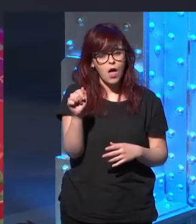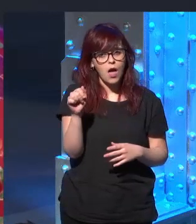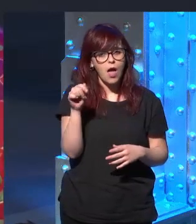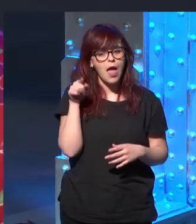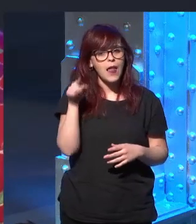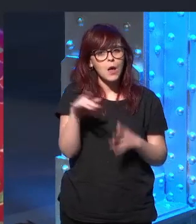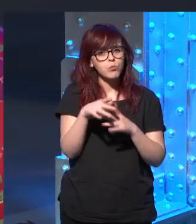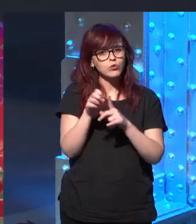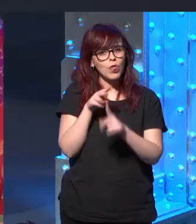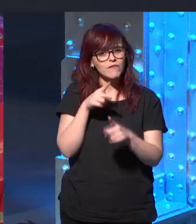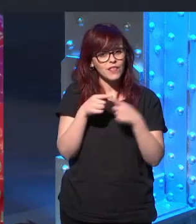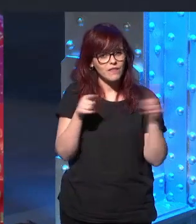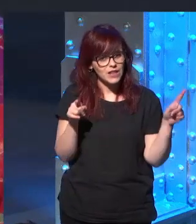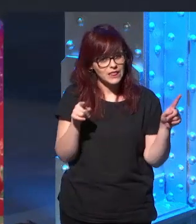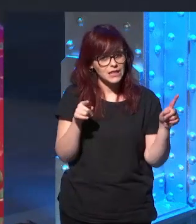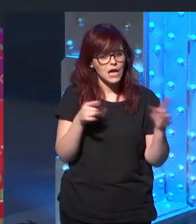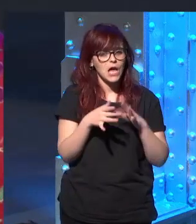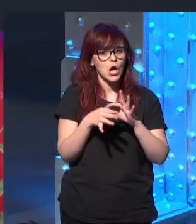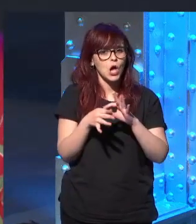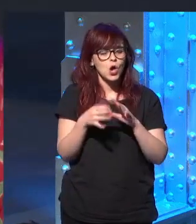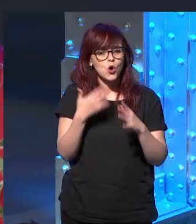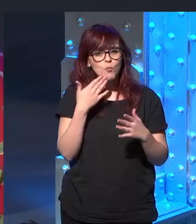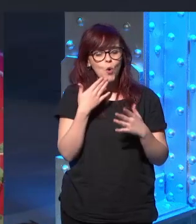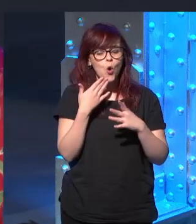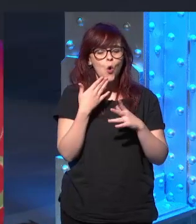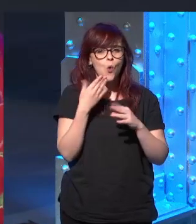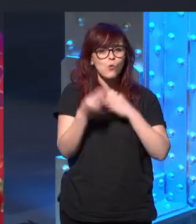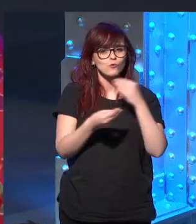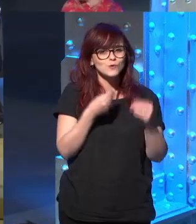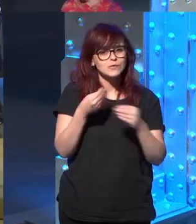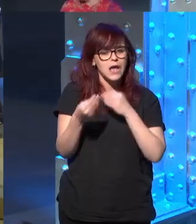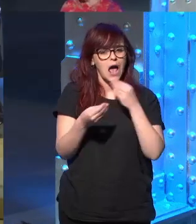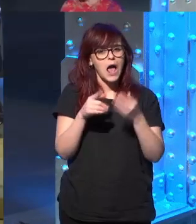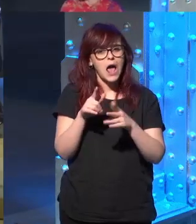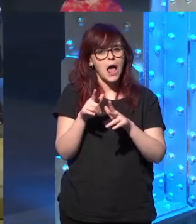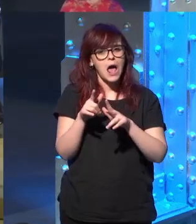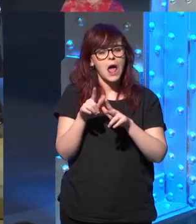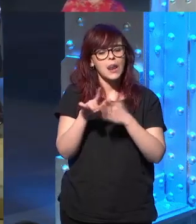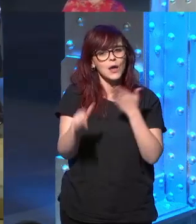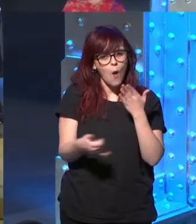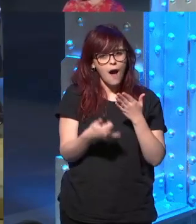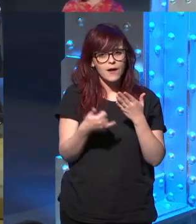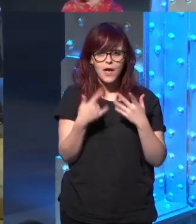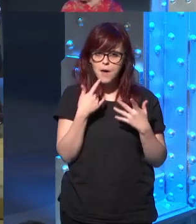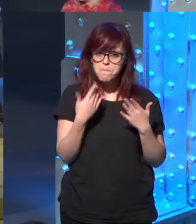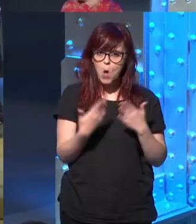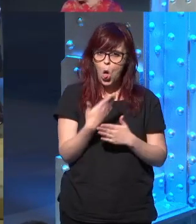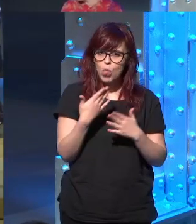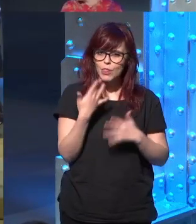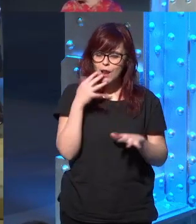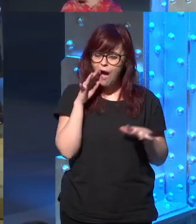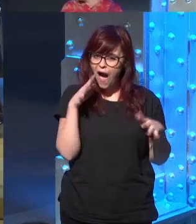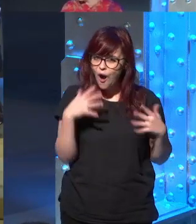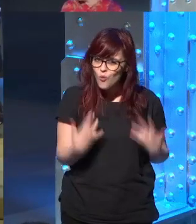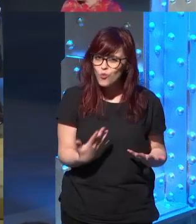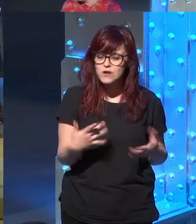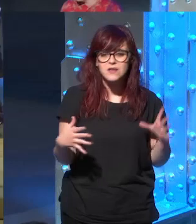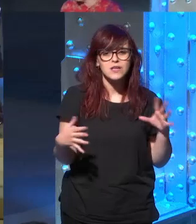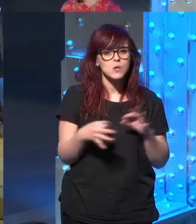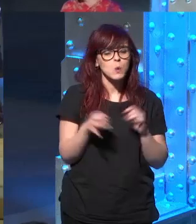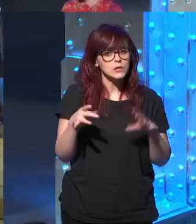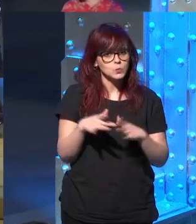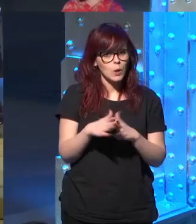lleno de puntos de vista diferentes, con un uso del lenguaje súper contemporáneo. Ese libro